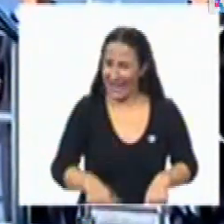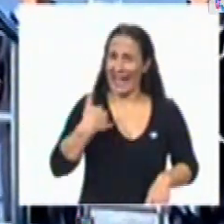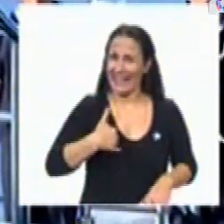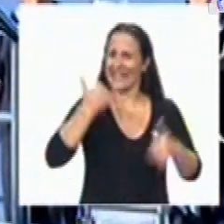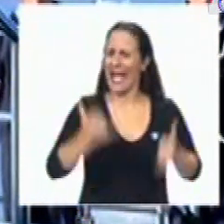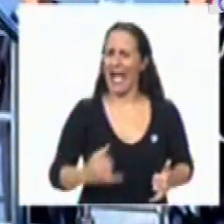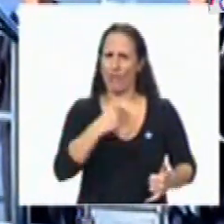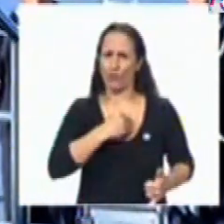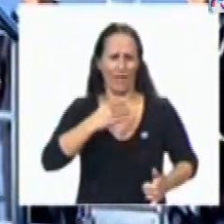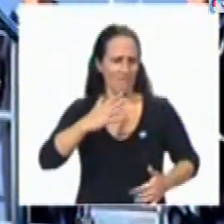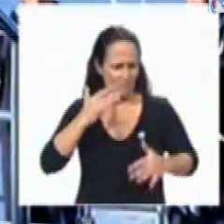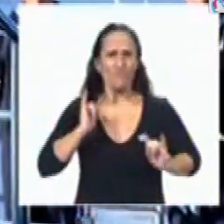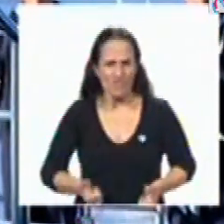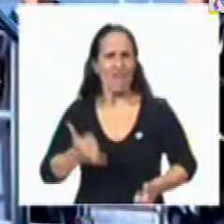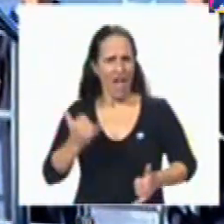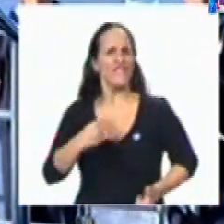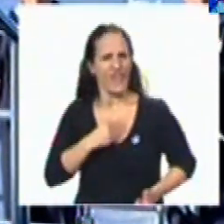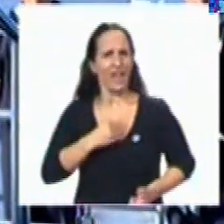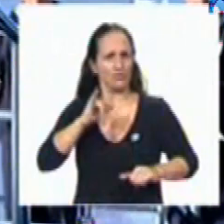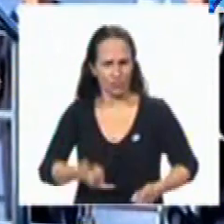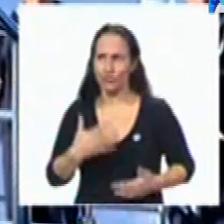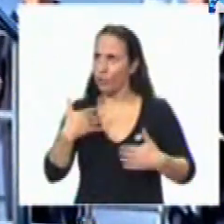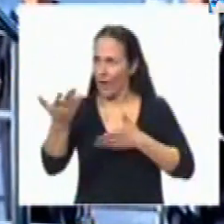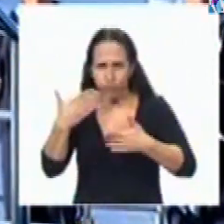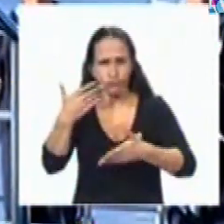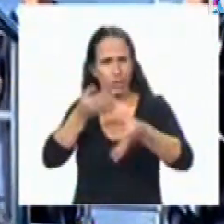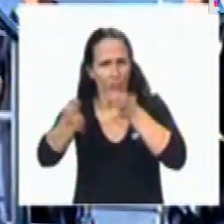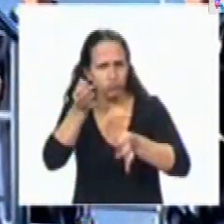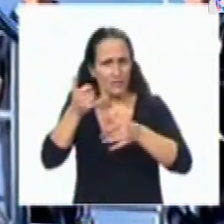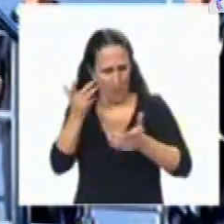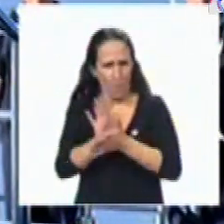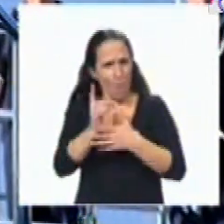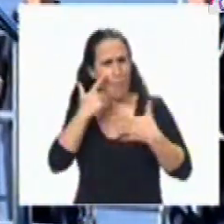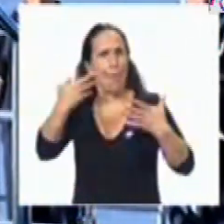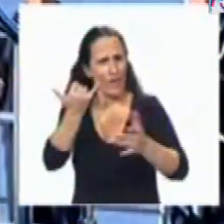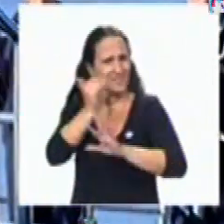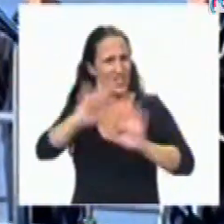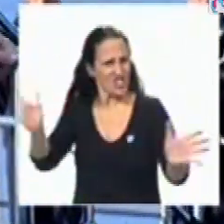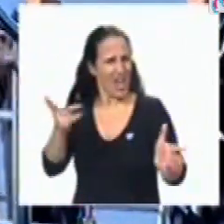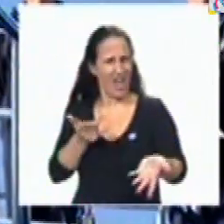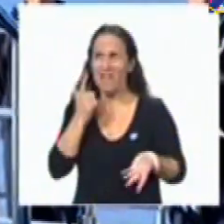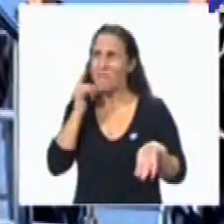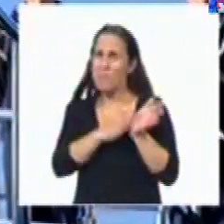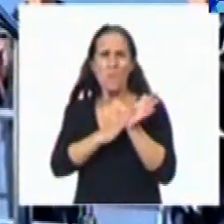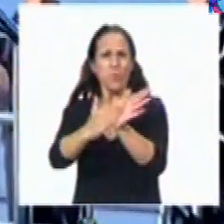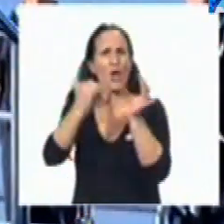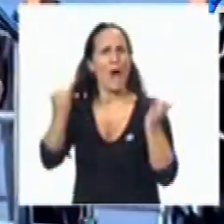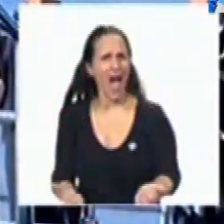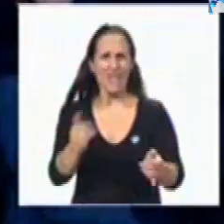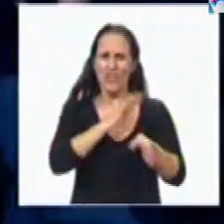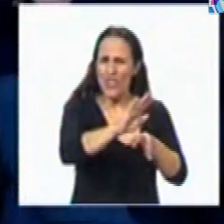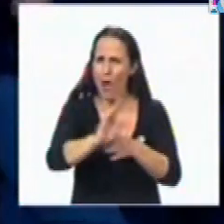es buena fe. Y la buena fe la hemos demostrado haciéndonos cargo de nuestras